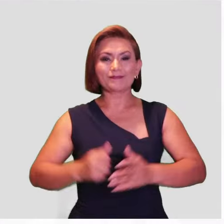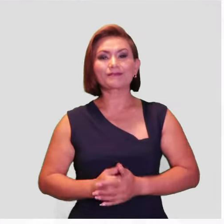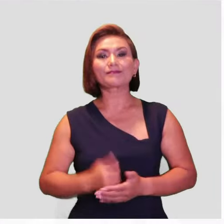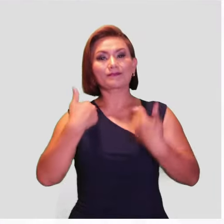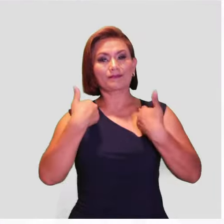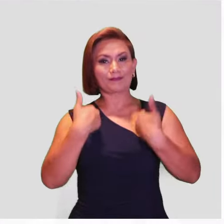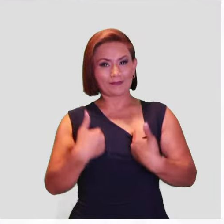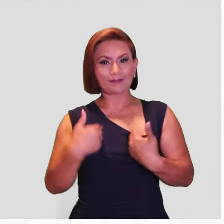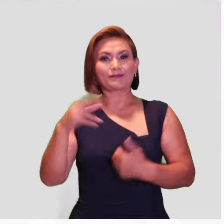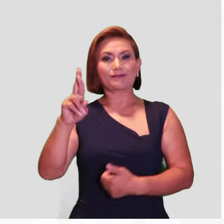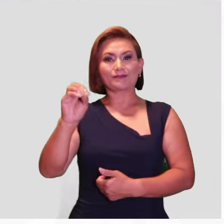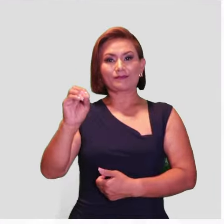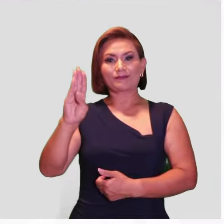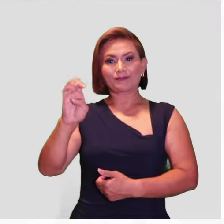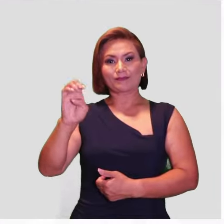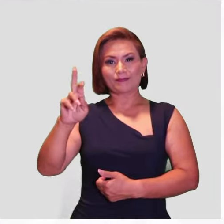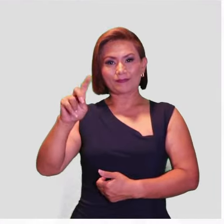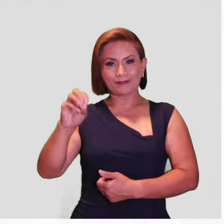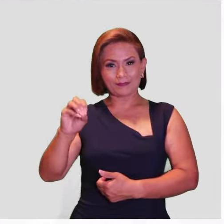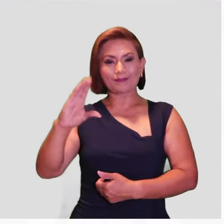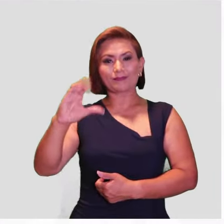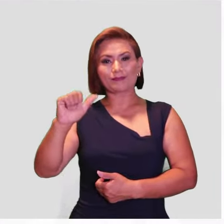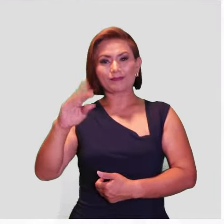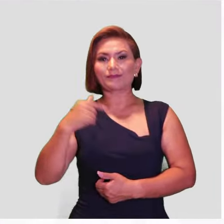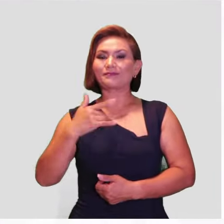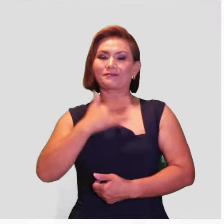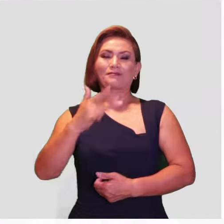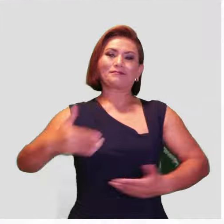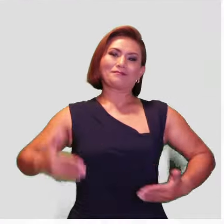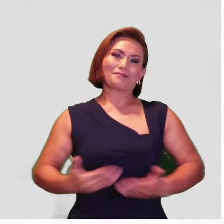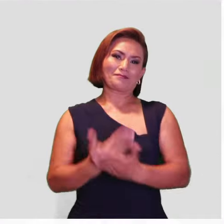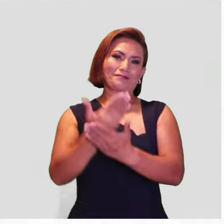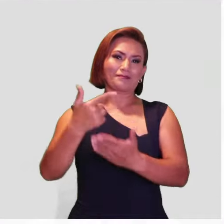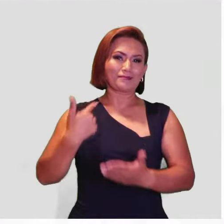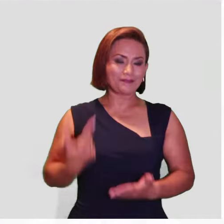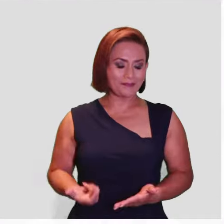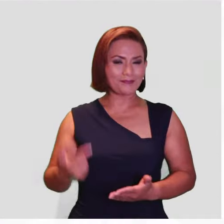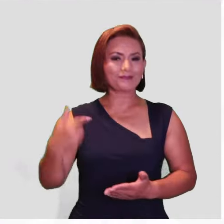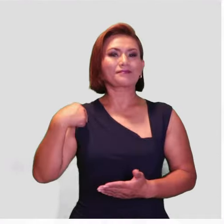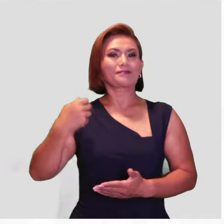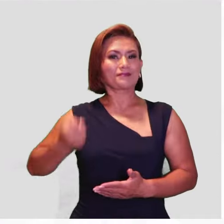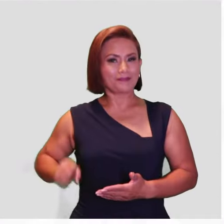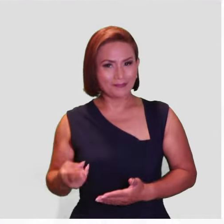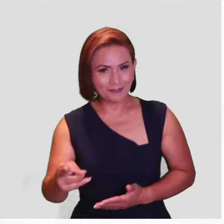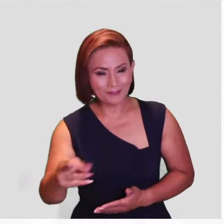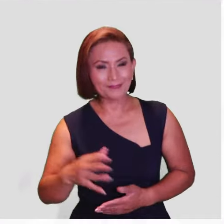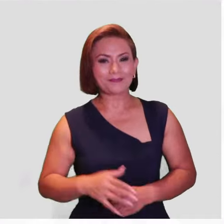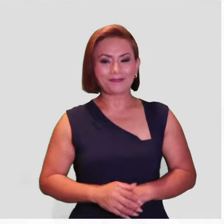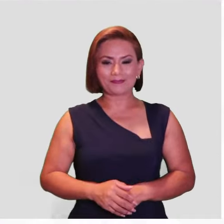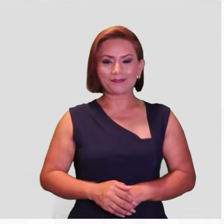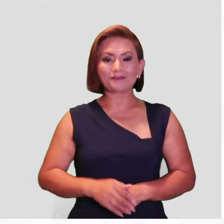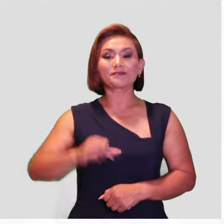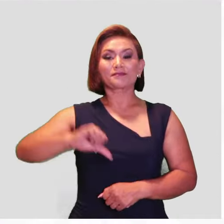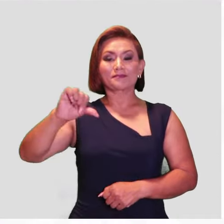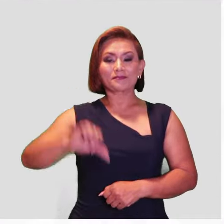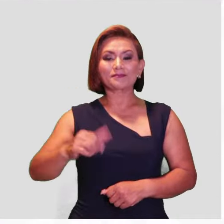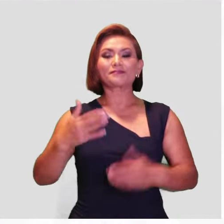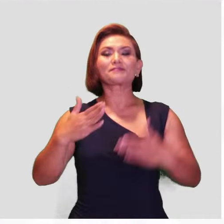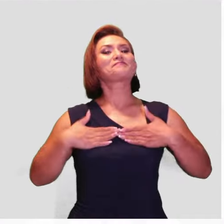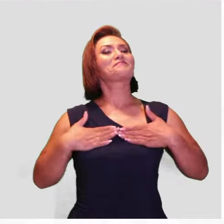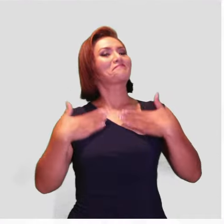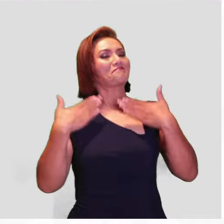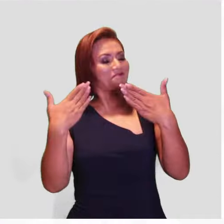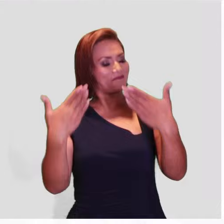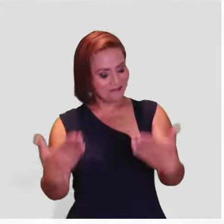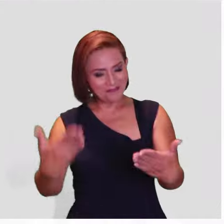Roberto Cabrera, orgulloso sanjuanense. Esta elección se trata de que San Juan gane o San Juan pierda. Hoy, con la confianza de que hay